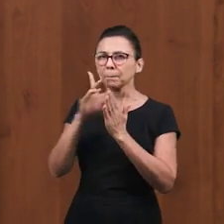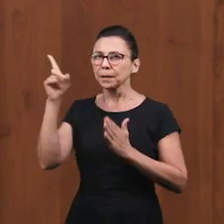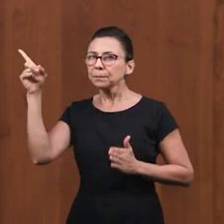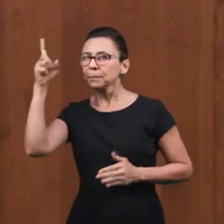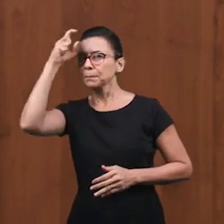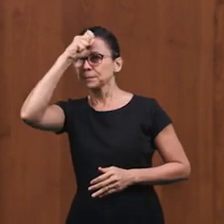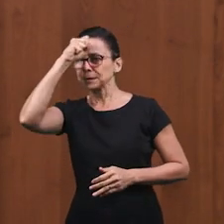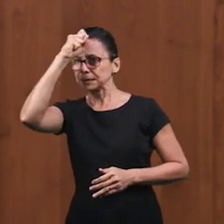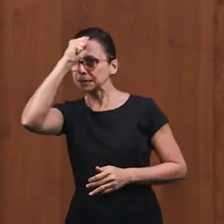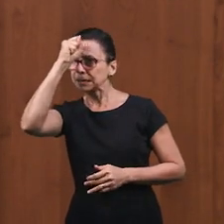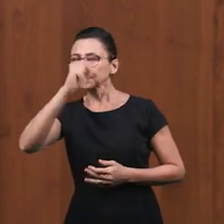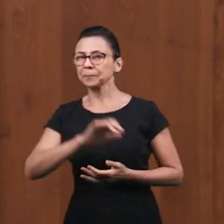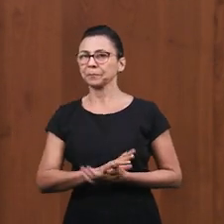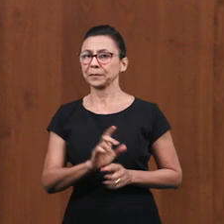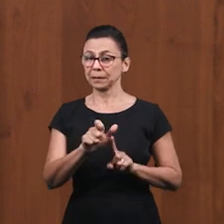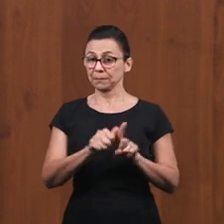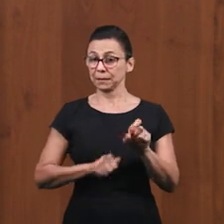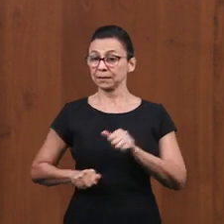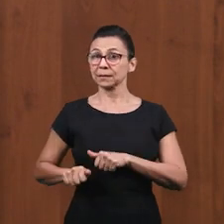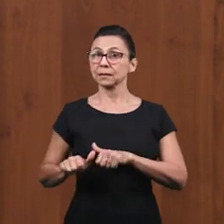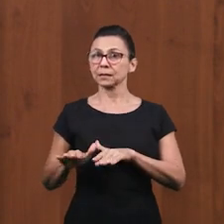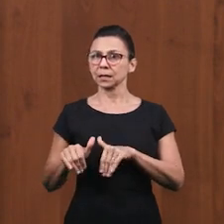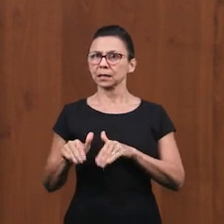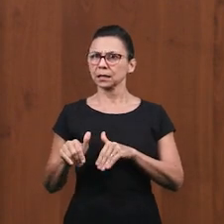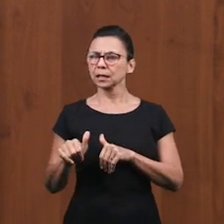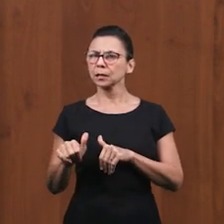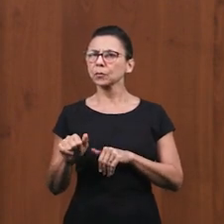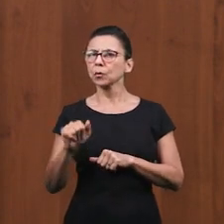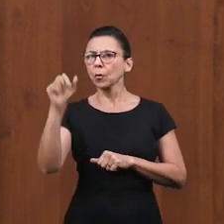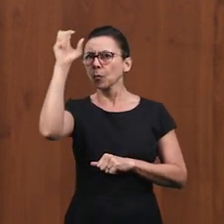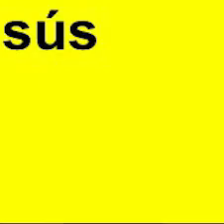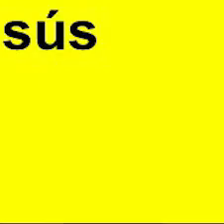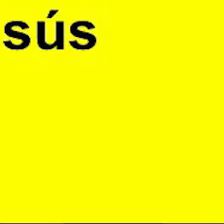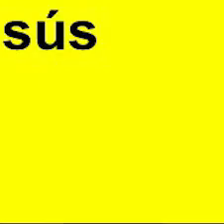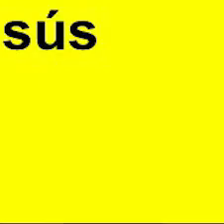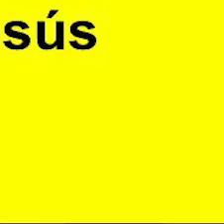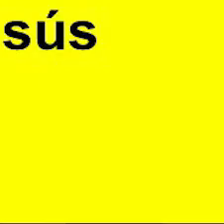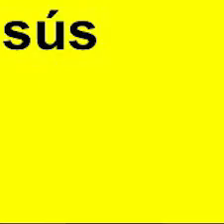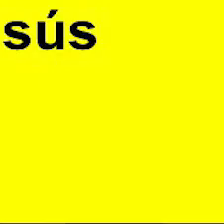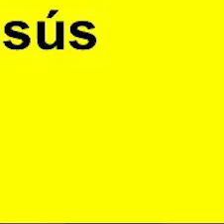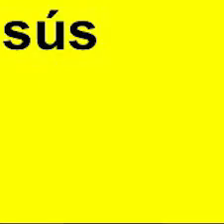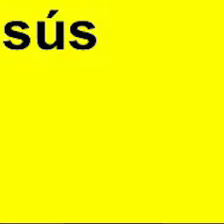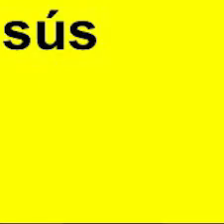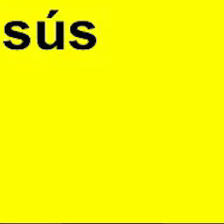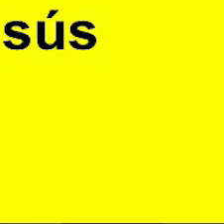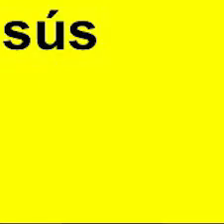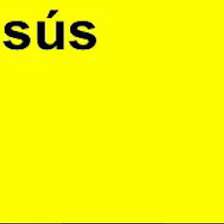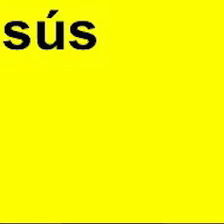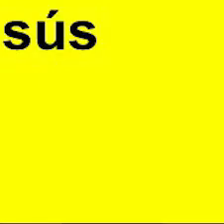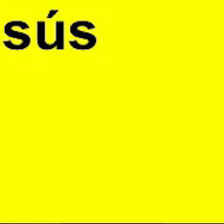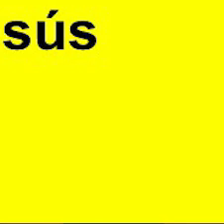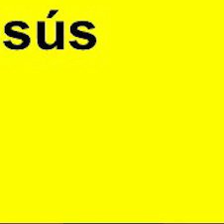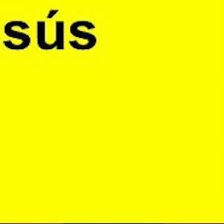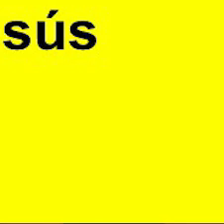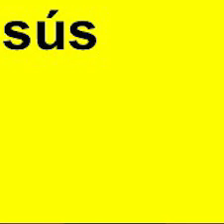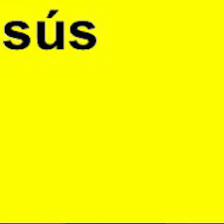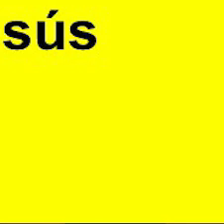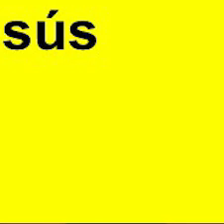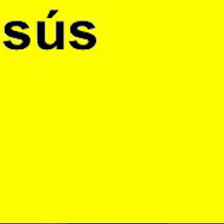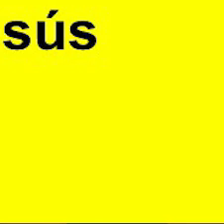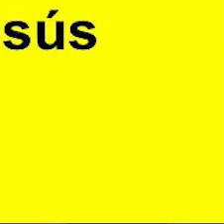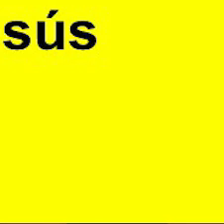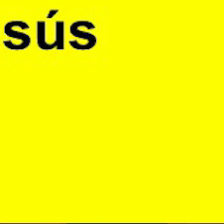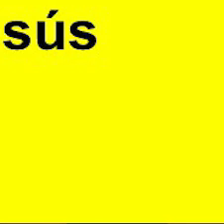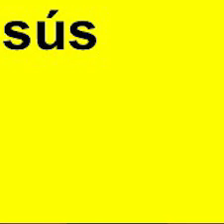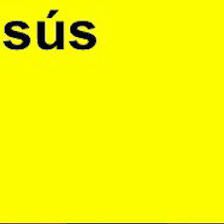De Dios. En este mes de septiembre nosotros estamos aprendiendo sobre el ministerio del Señor Jesús. Y